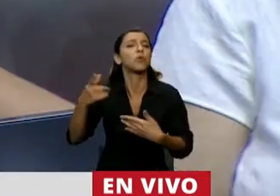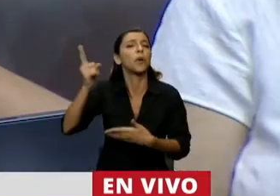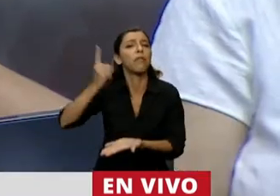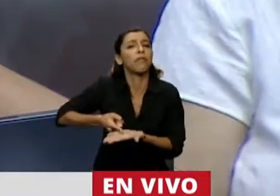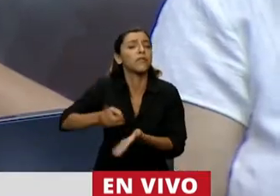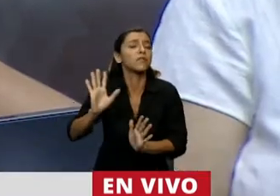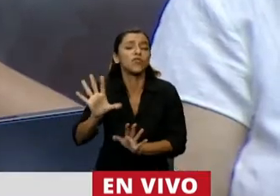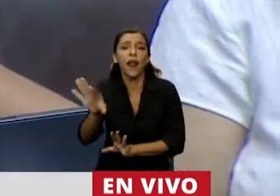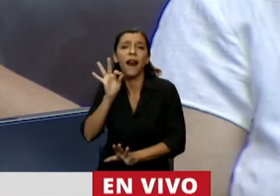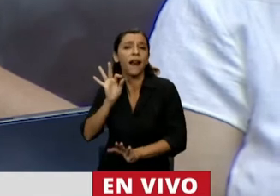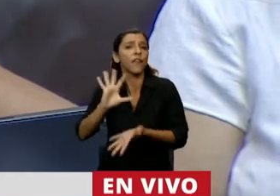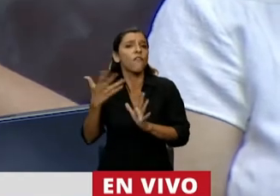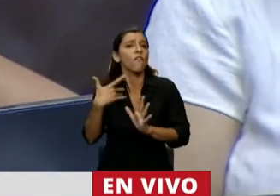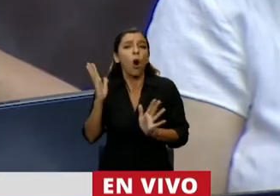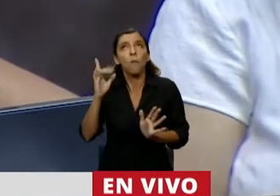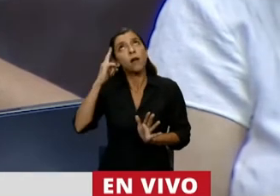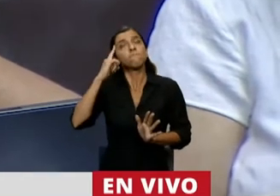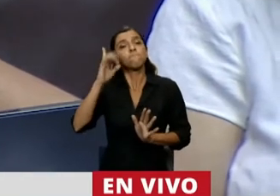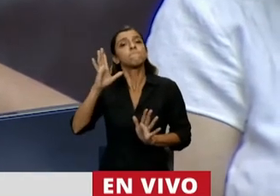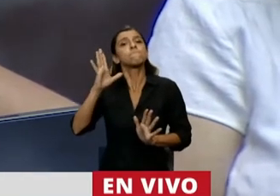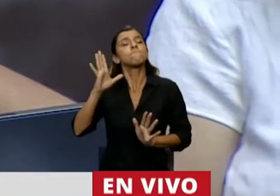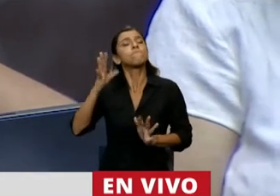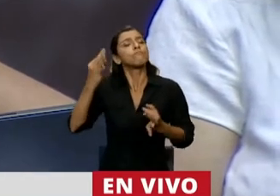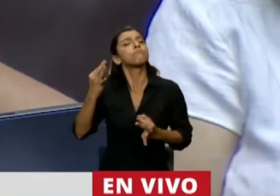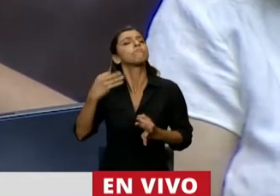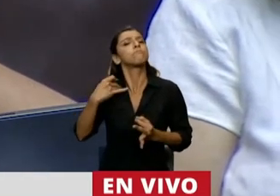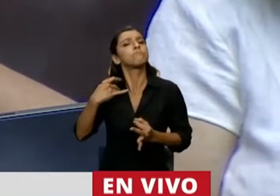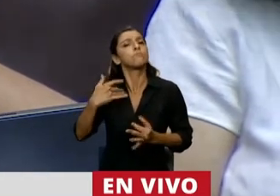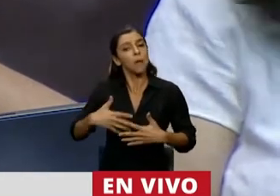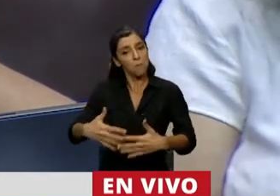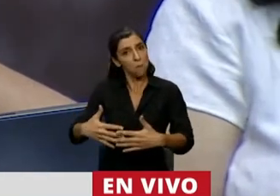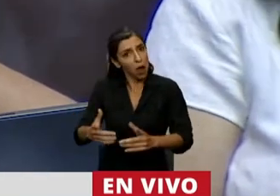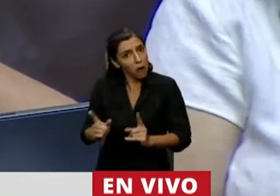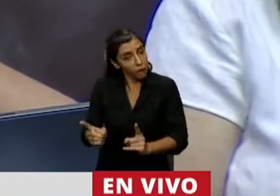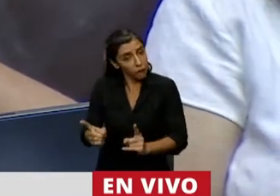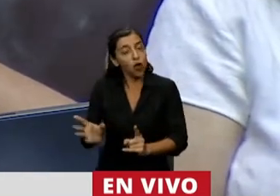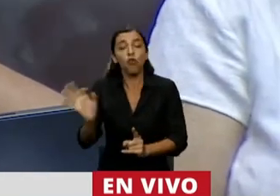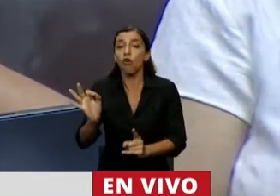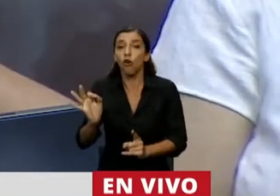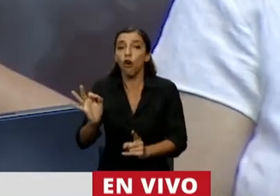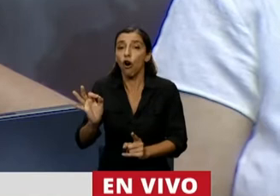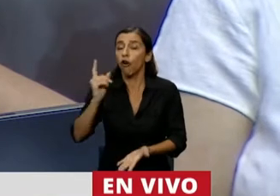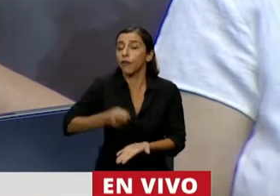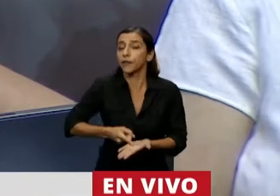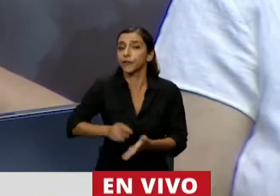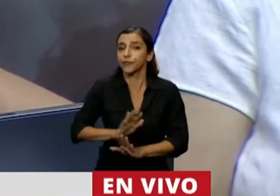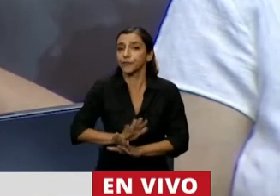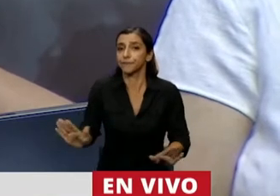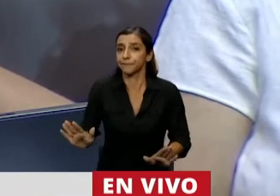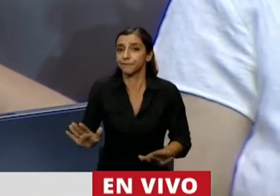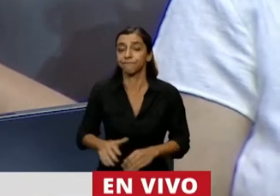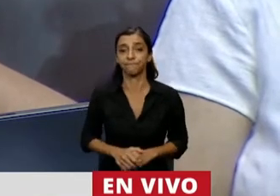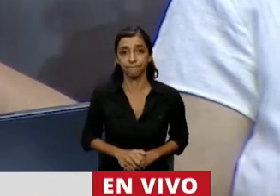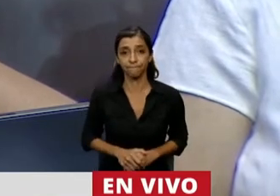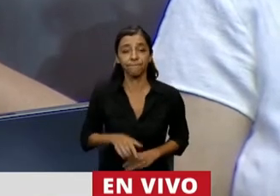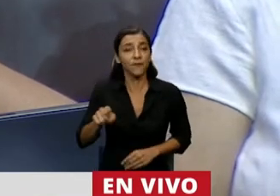poder elegir libremente si quieren avanzar con su embarazo o interrumpirlo. Estamos